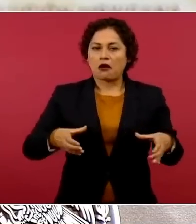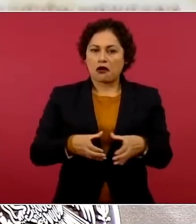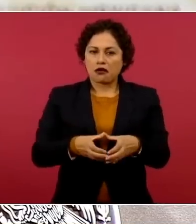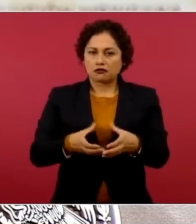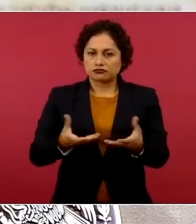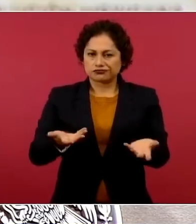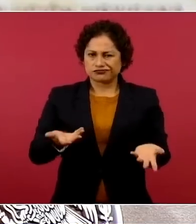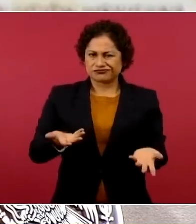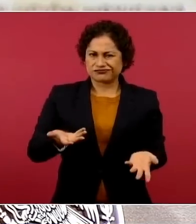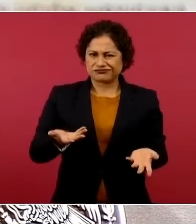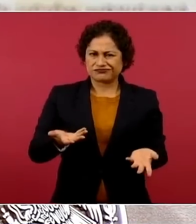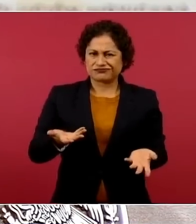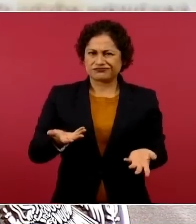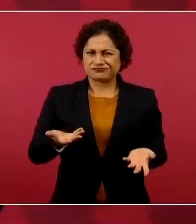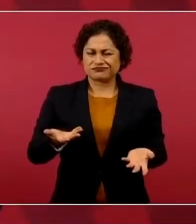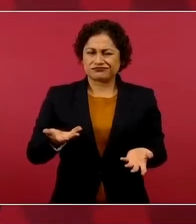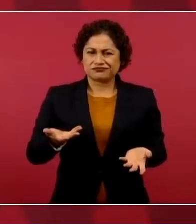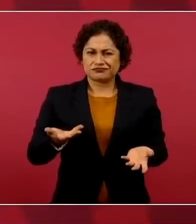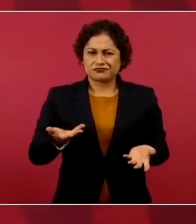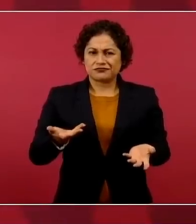por